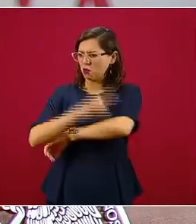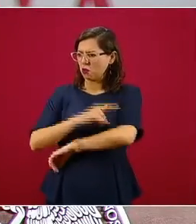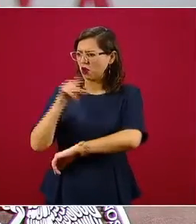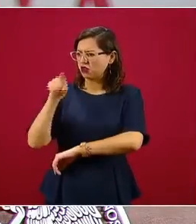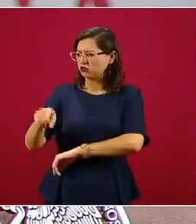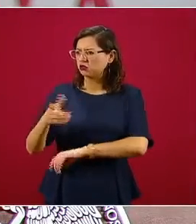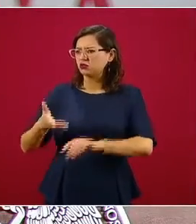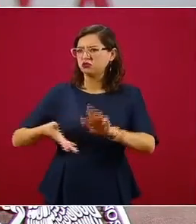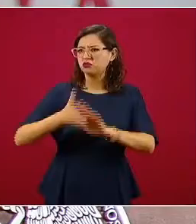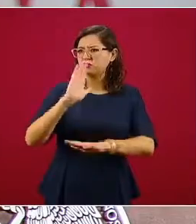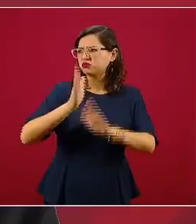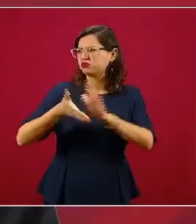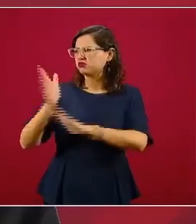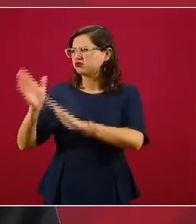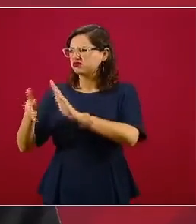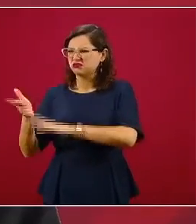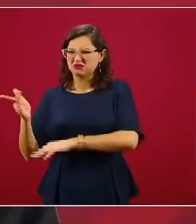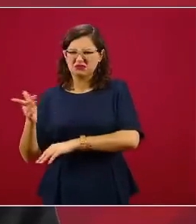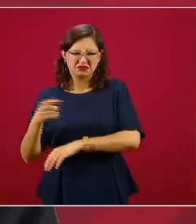¿Para qué un avión?